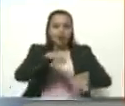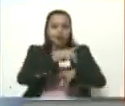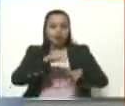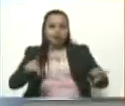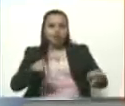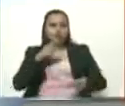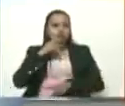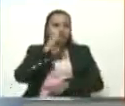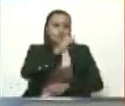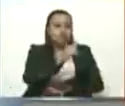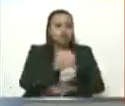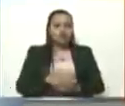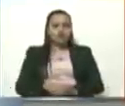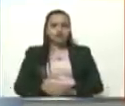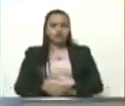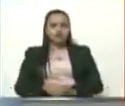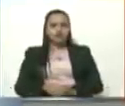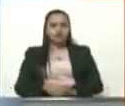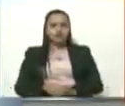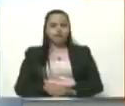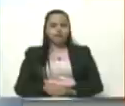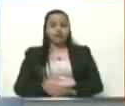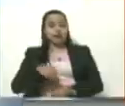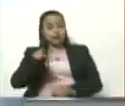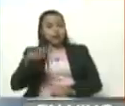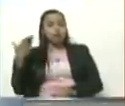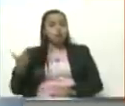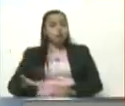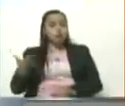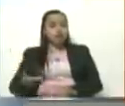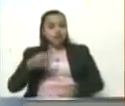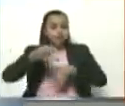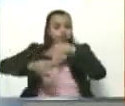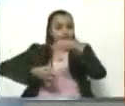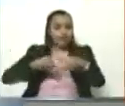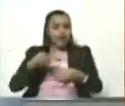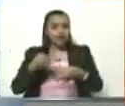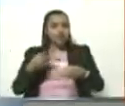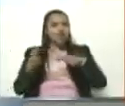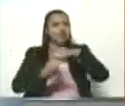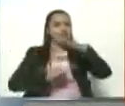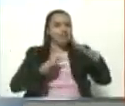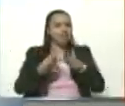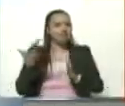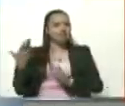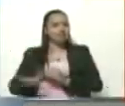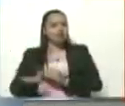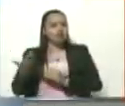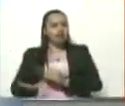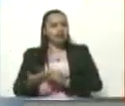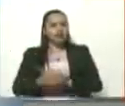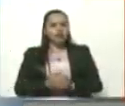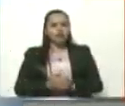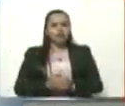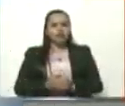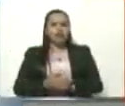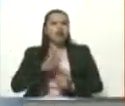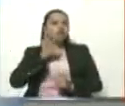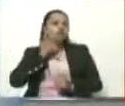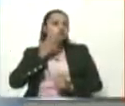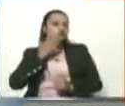sería bueno y importante detallar alguna cifra reveladora por dirección por ejemplo